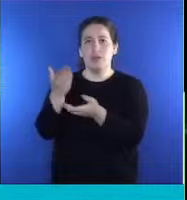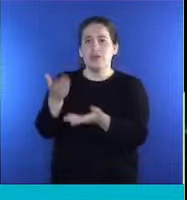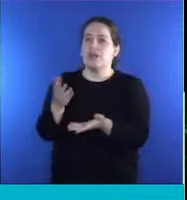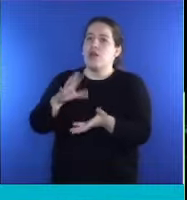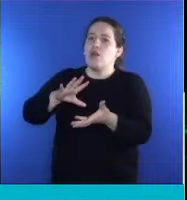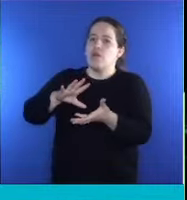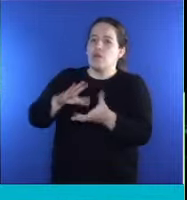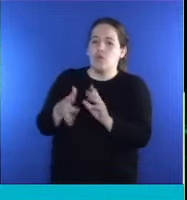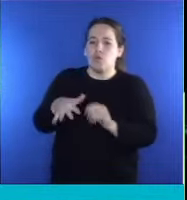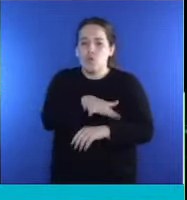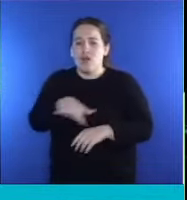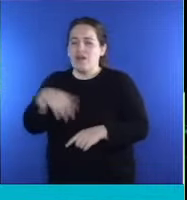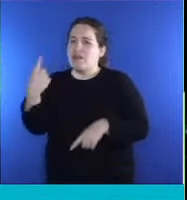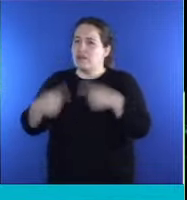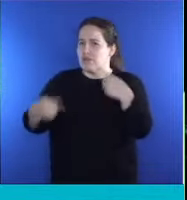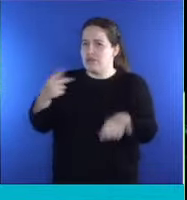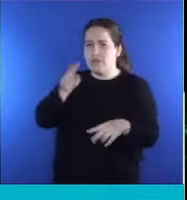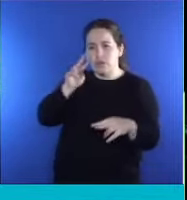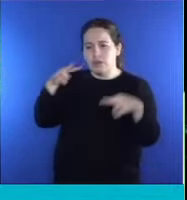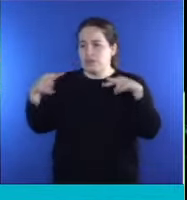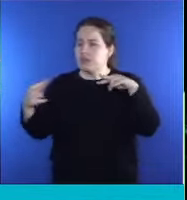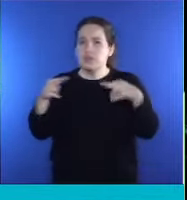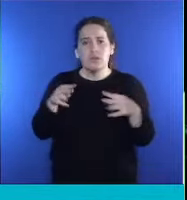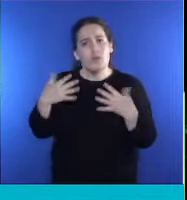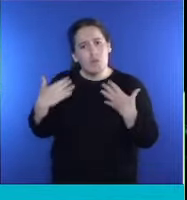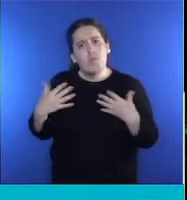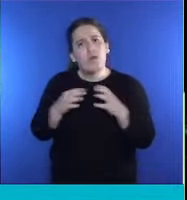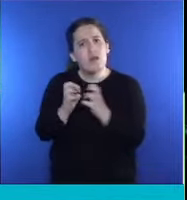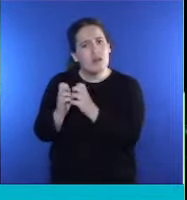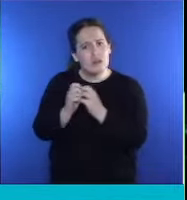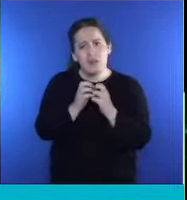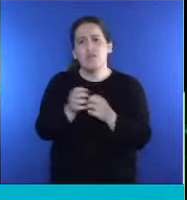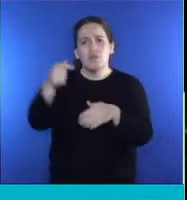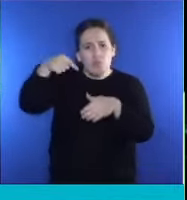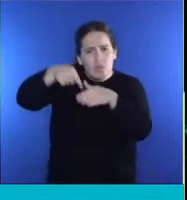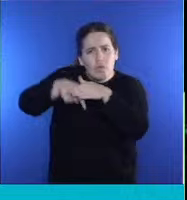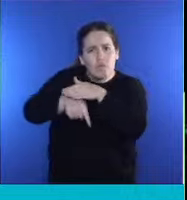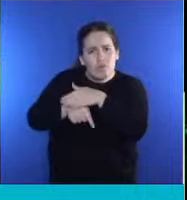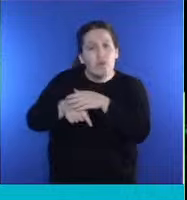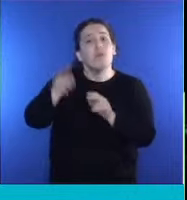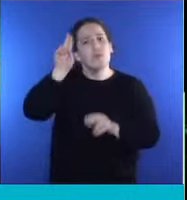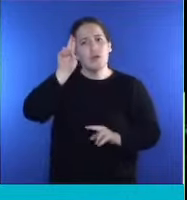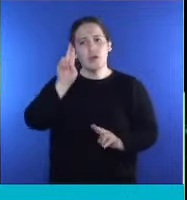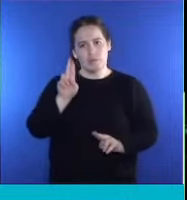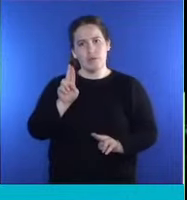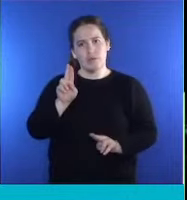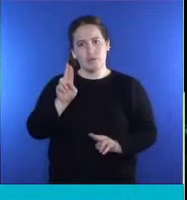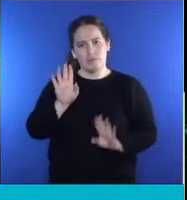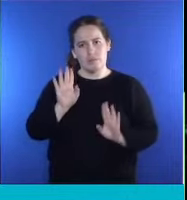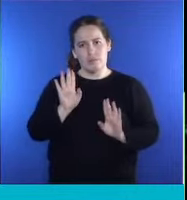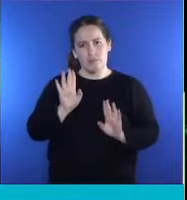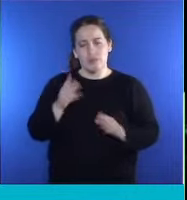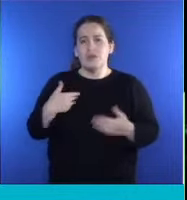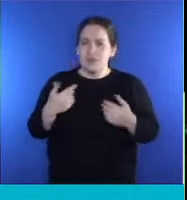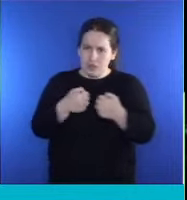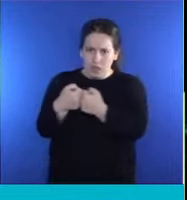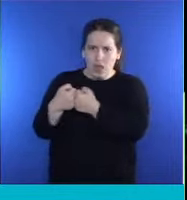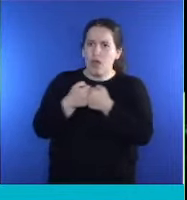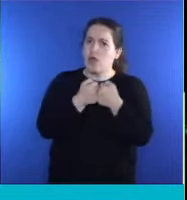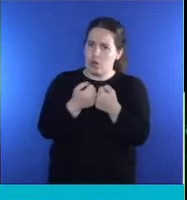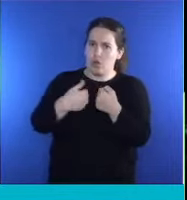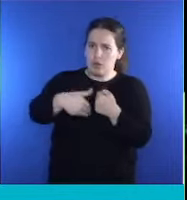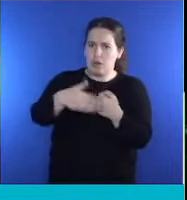diferentes se puede debatir con con profundidad pero con respeto y llegar a al consenso que